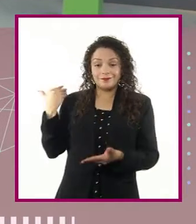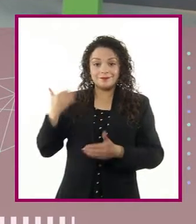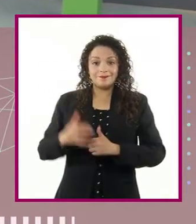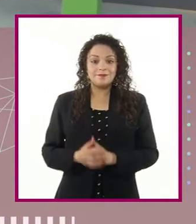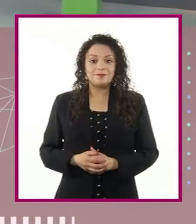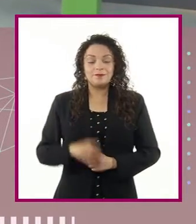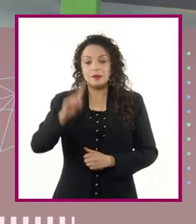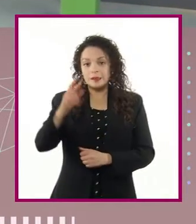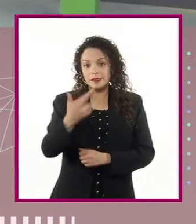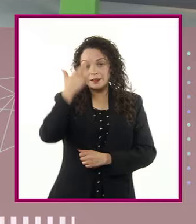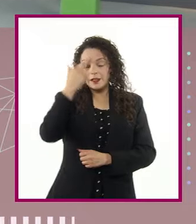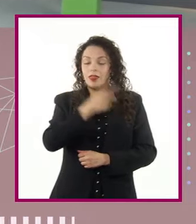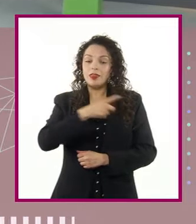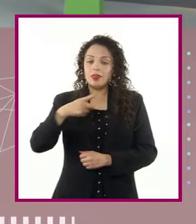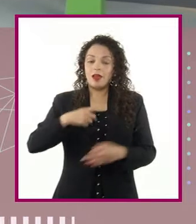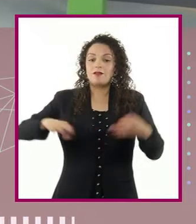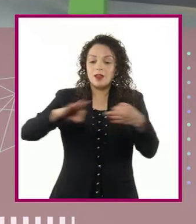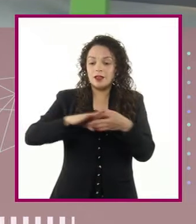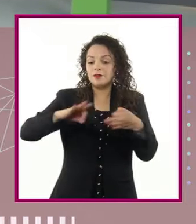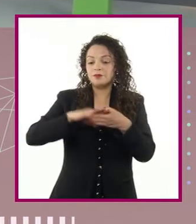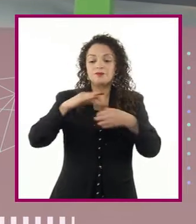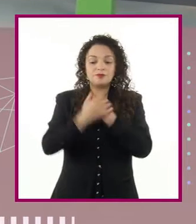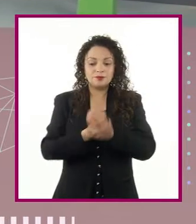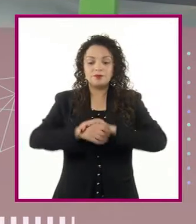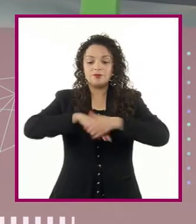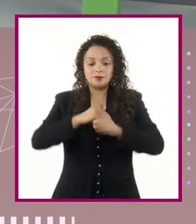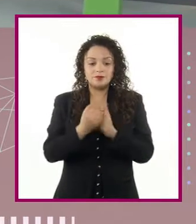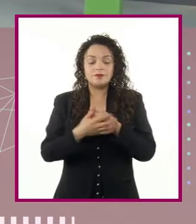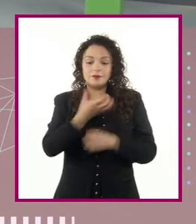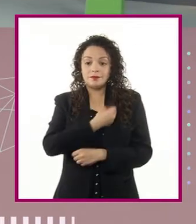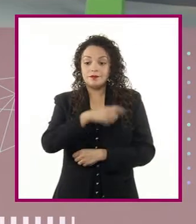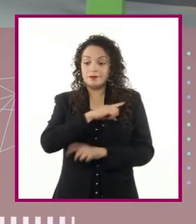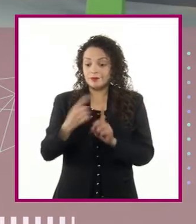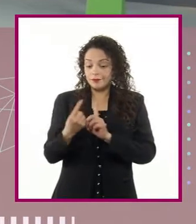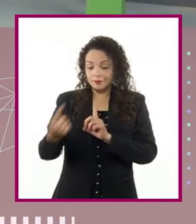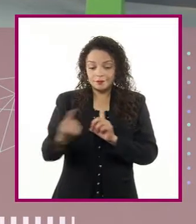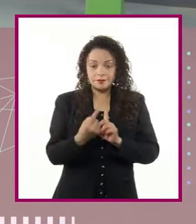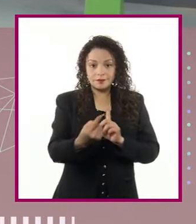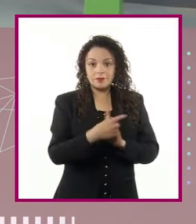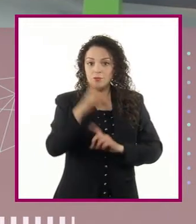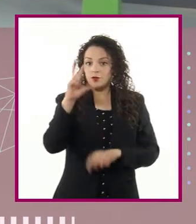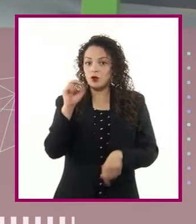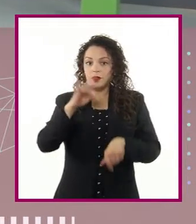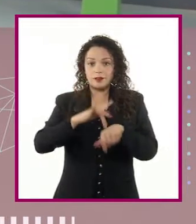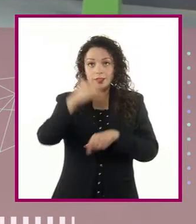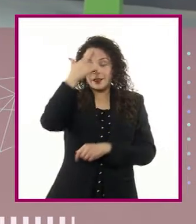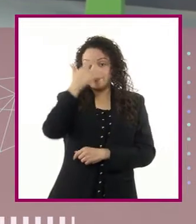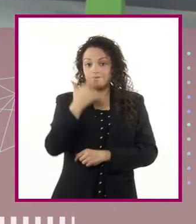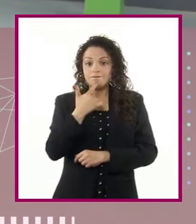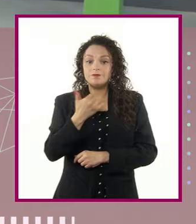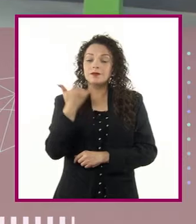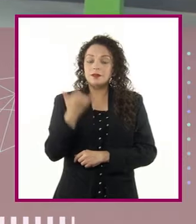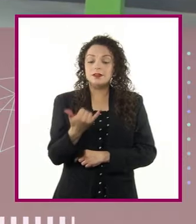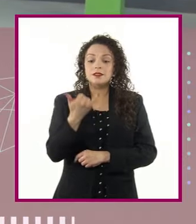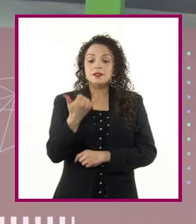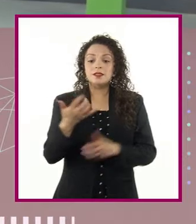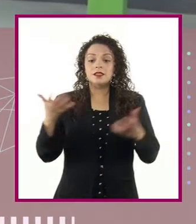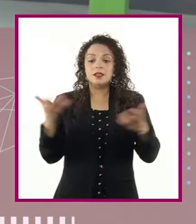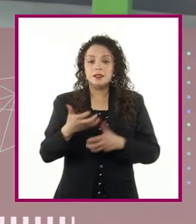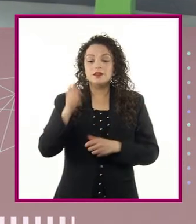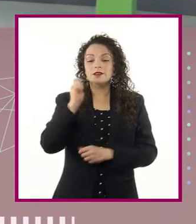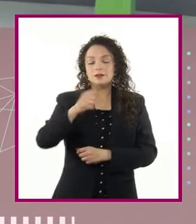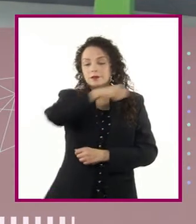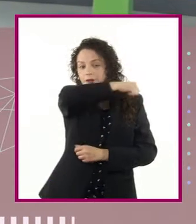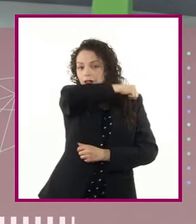Recuerden lavarse continuamente las manos, mantener la sana distancia, no tocarse el rostro y realizar el estornudo